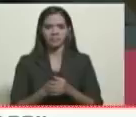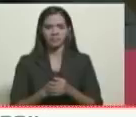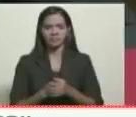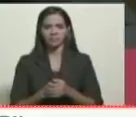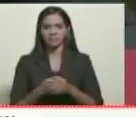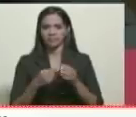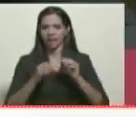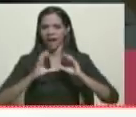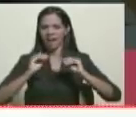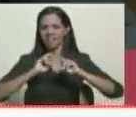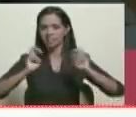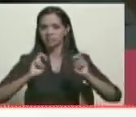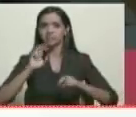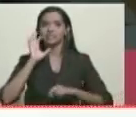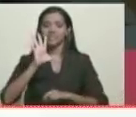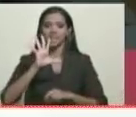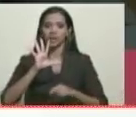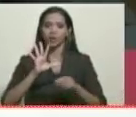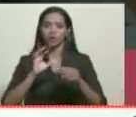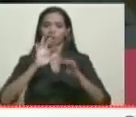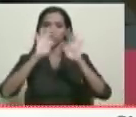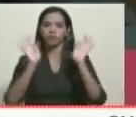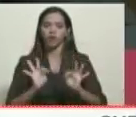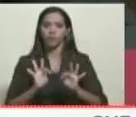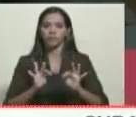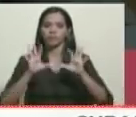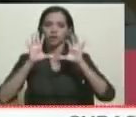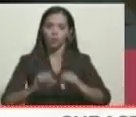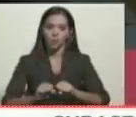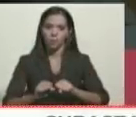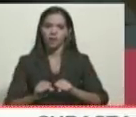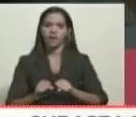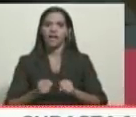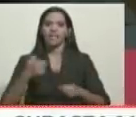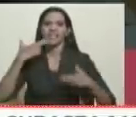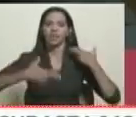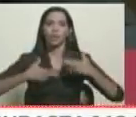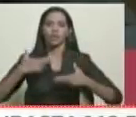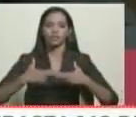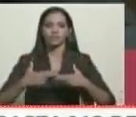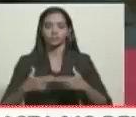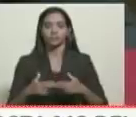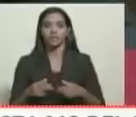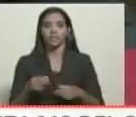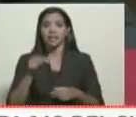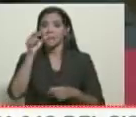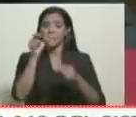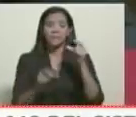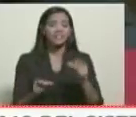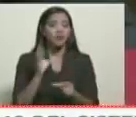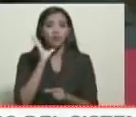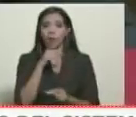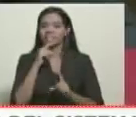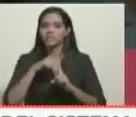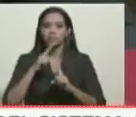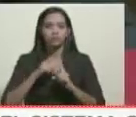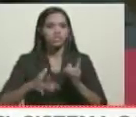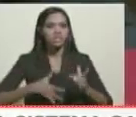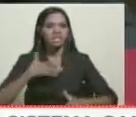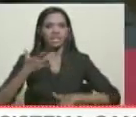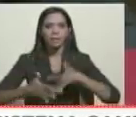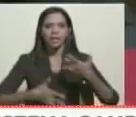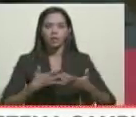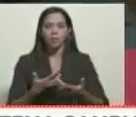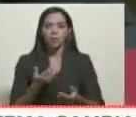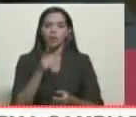relación a las 5 técnicas de neutralización del delincuente. Gente que no tiene ningún tipo de sentimiento por el daño